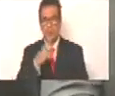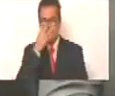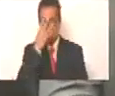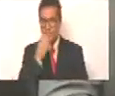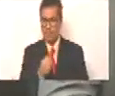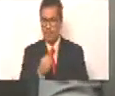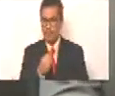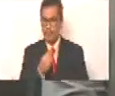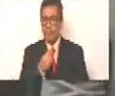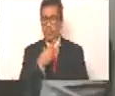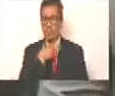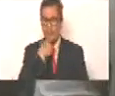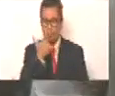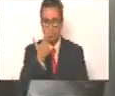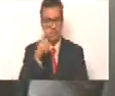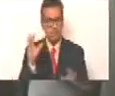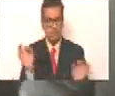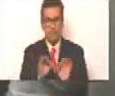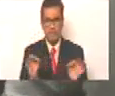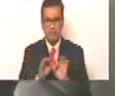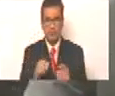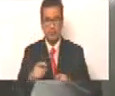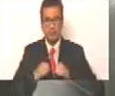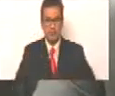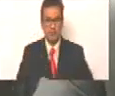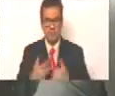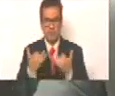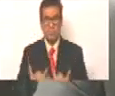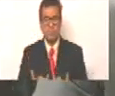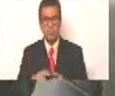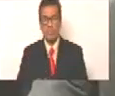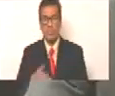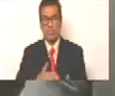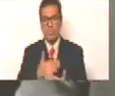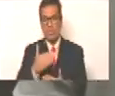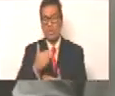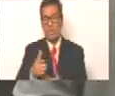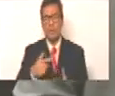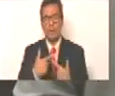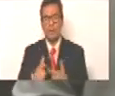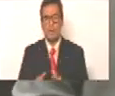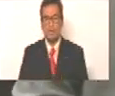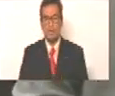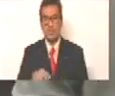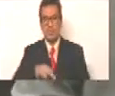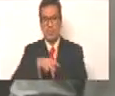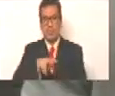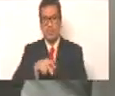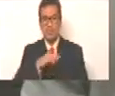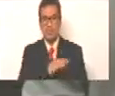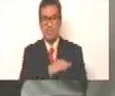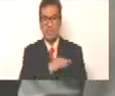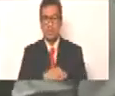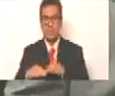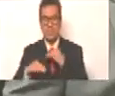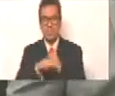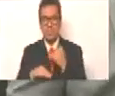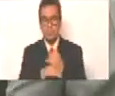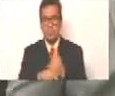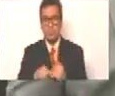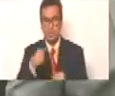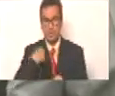con la determinación insoslayable que seguiremos siendo libres y caminamos a una sociedad de iguales. Y eso cuenta con la